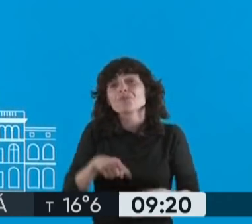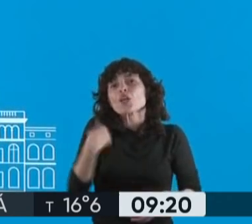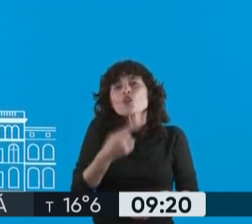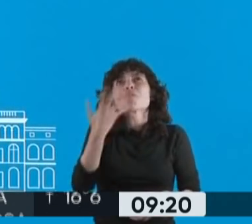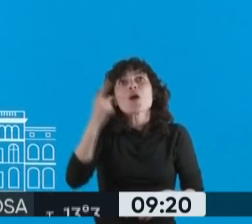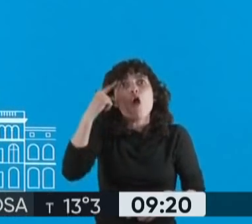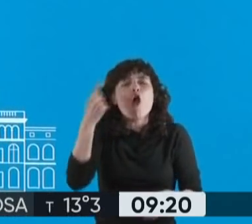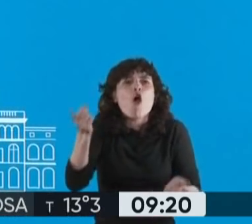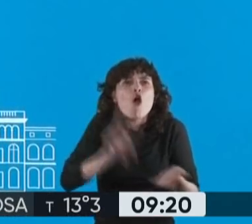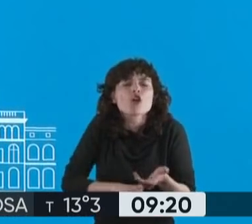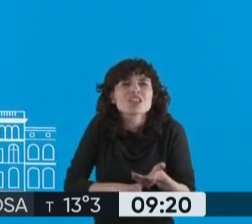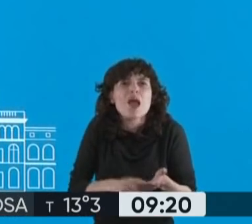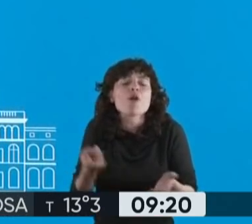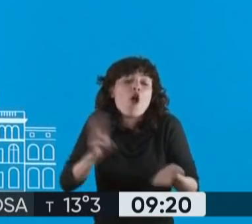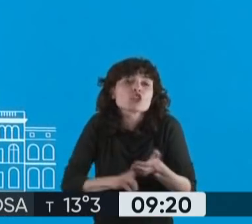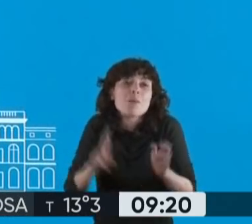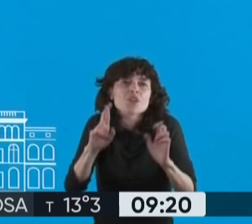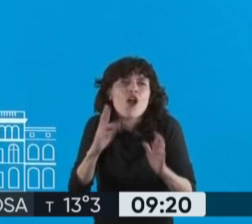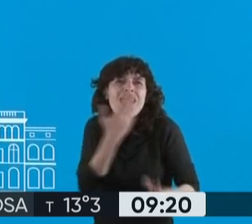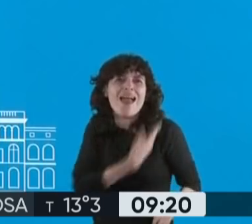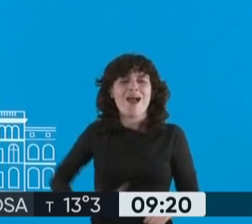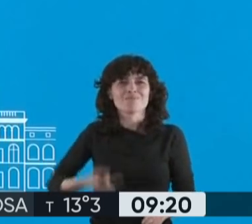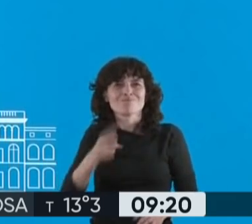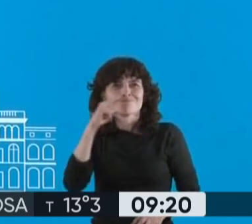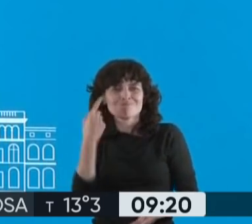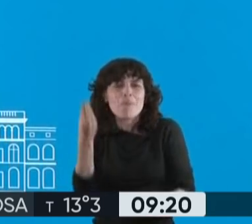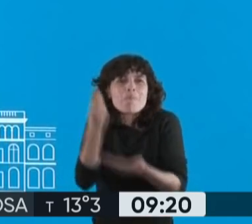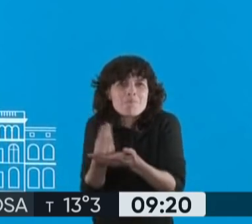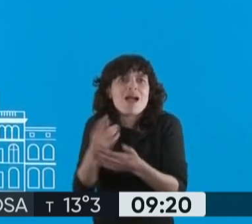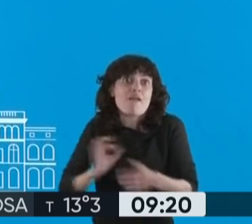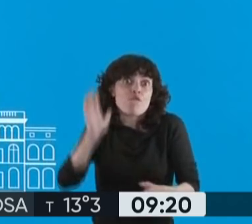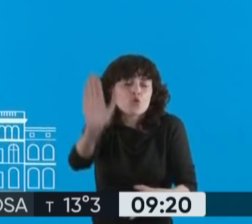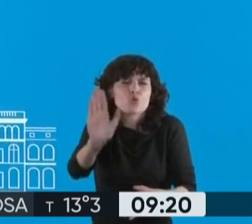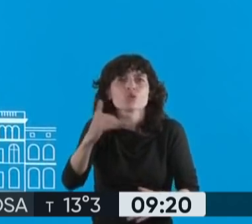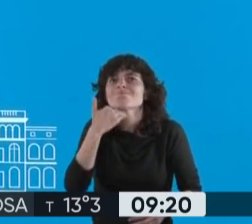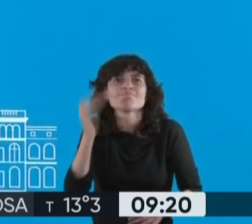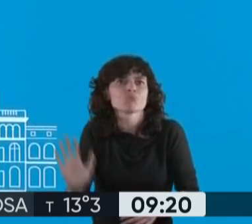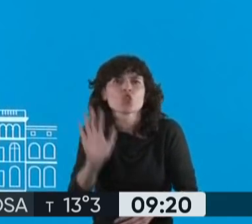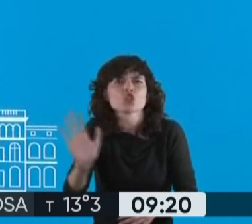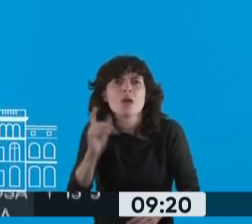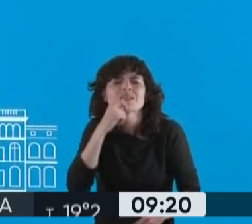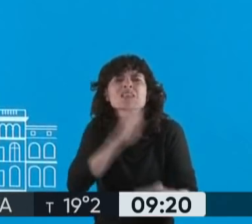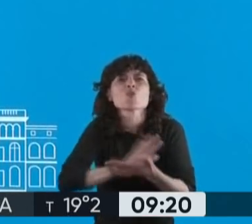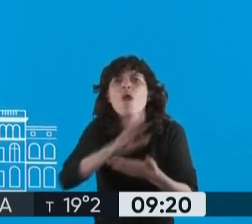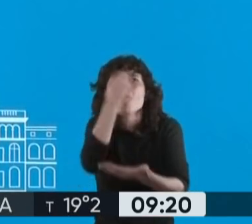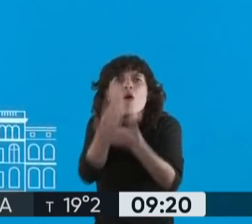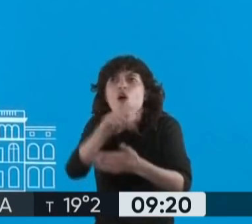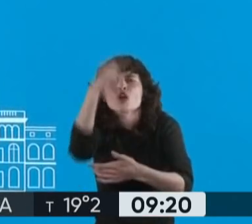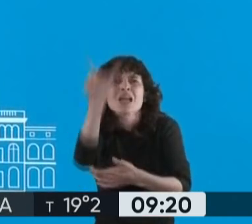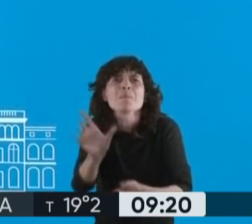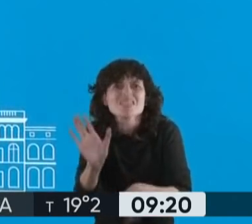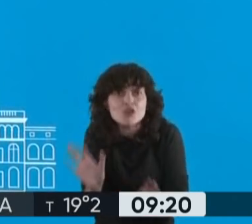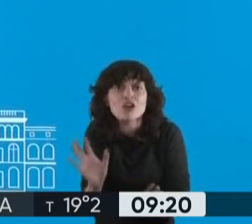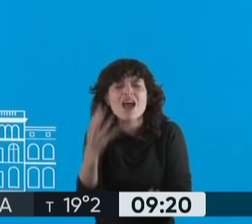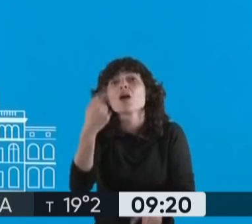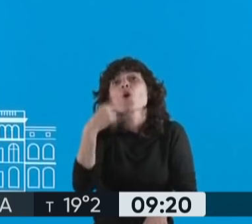y ser reelecto en la misma fuerza política durante mucho tiempo para llevar adelante su proyecto de gobierno, pero es una democracia, cada 4 años